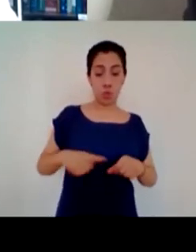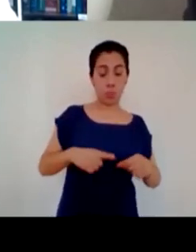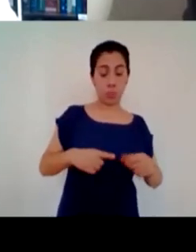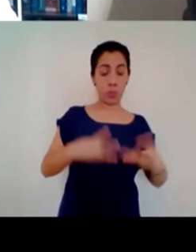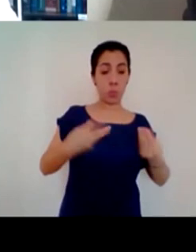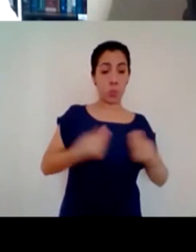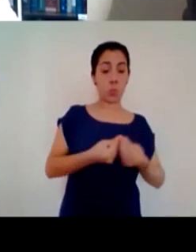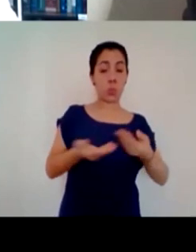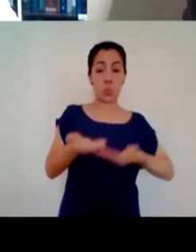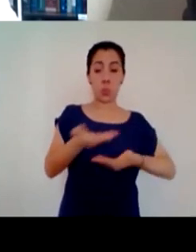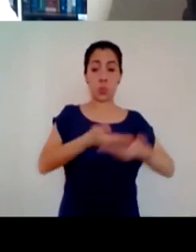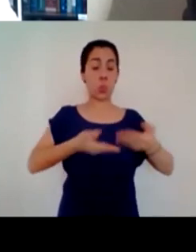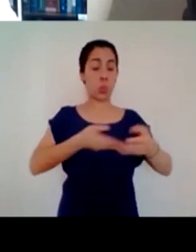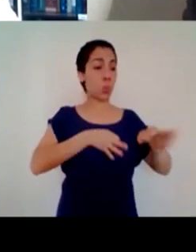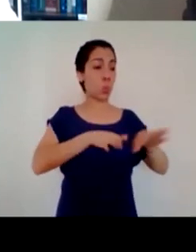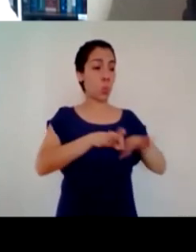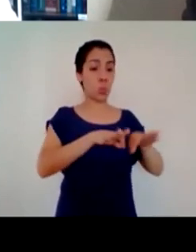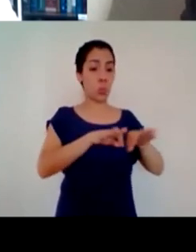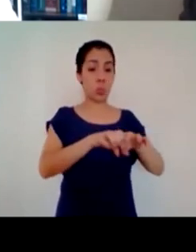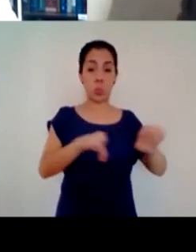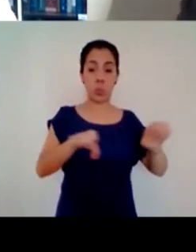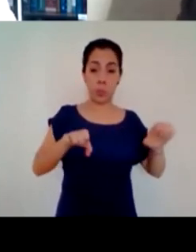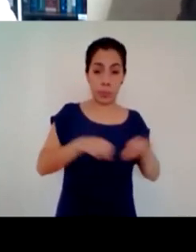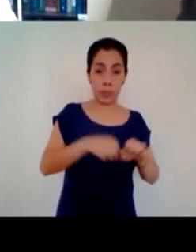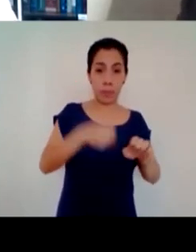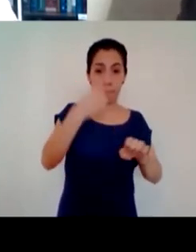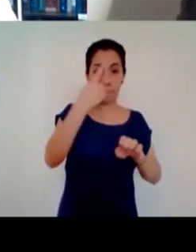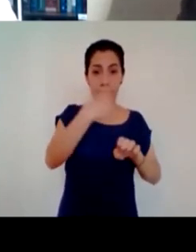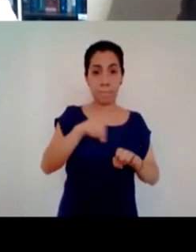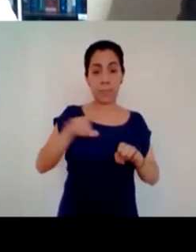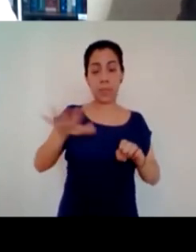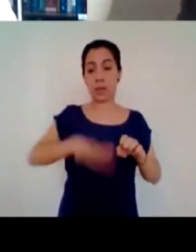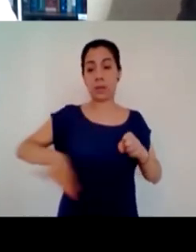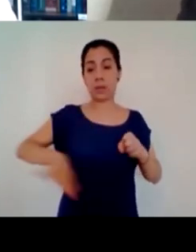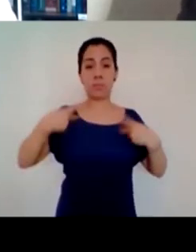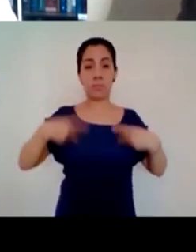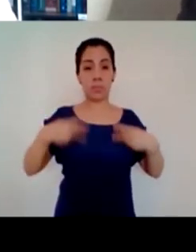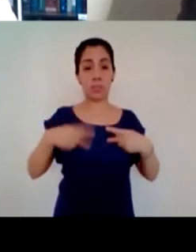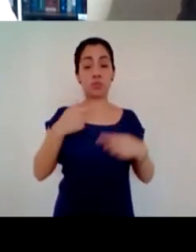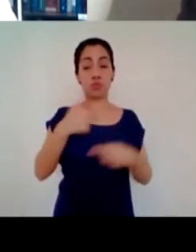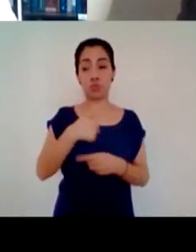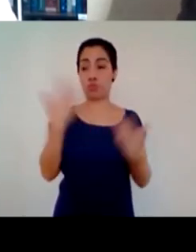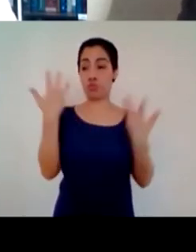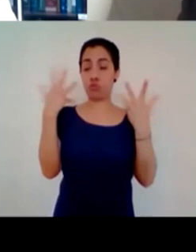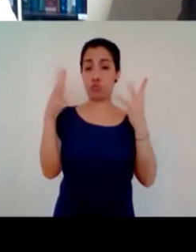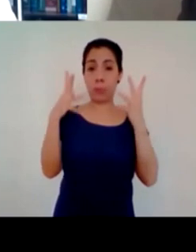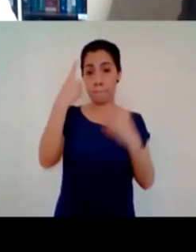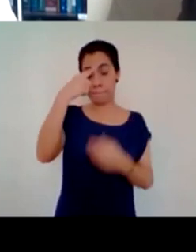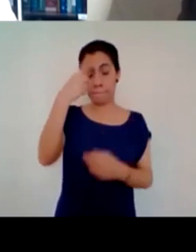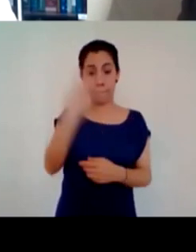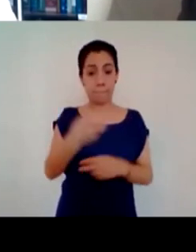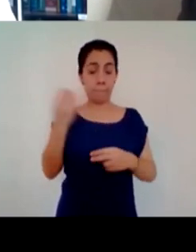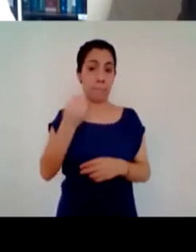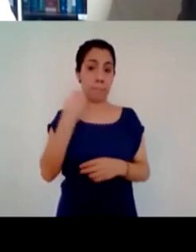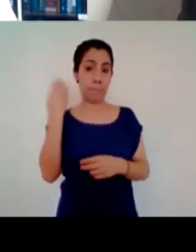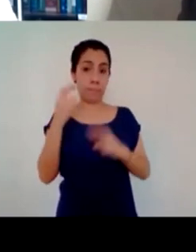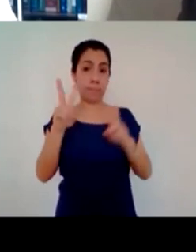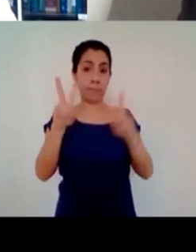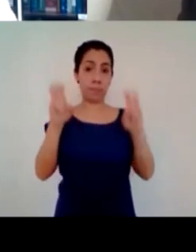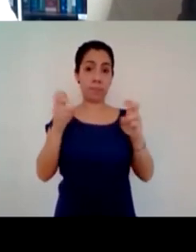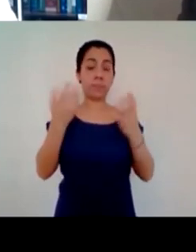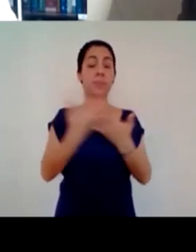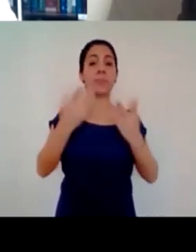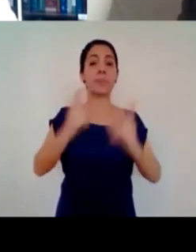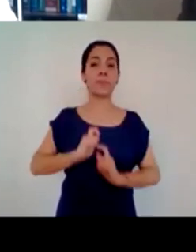entregar a todos los mexicanos y mexicanas los resultados que tanto urgen. Aplaudo una vez más este conversatorio y devuelvo el micrófono.